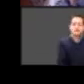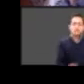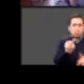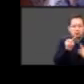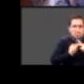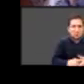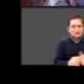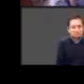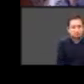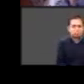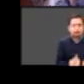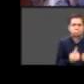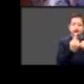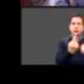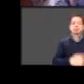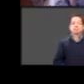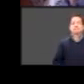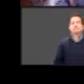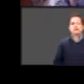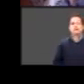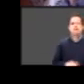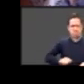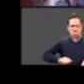muchas gracias aquí sigue